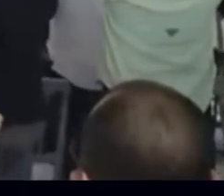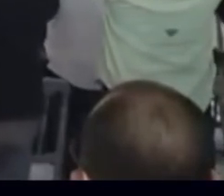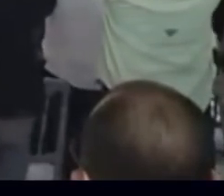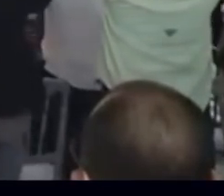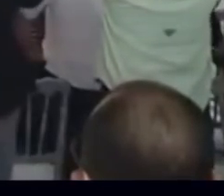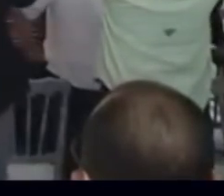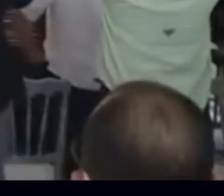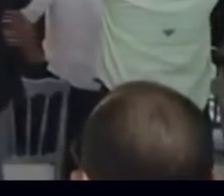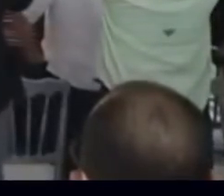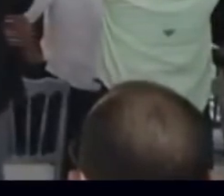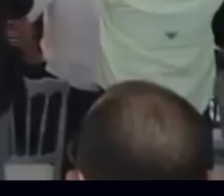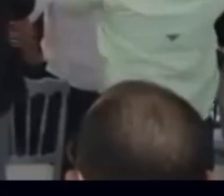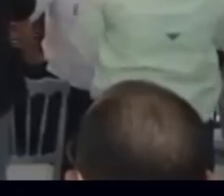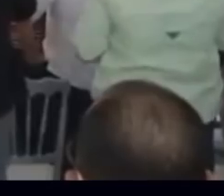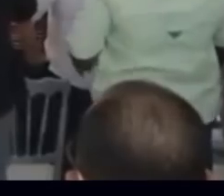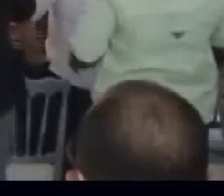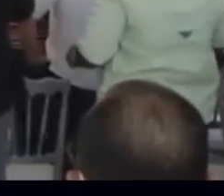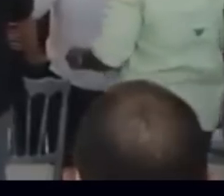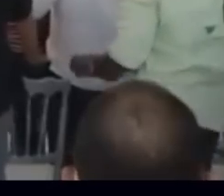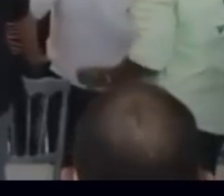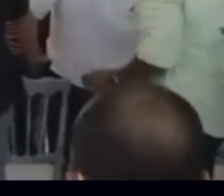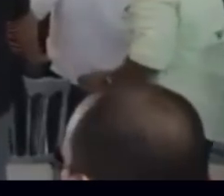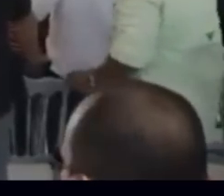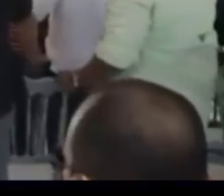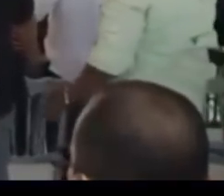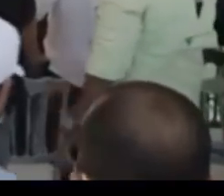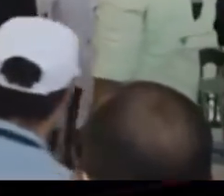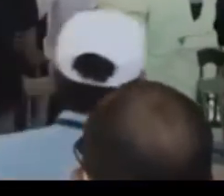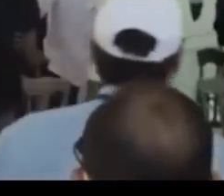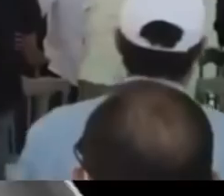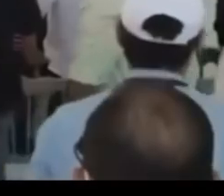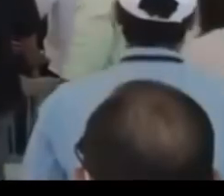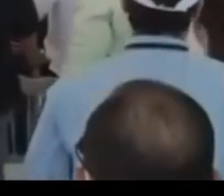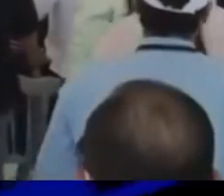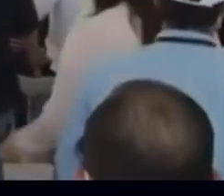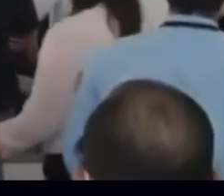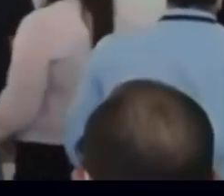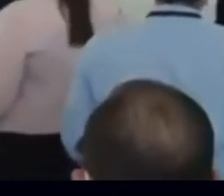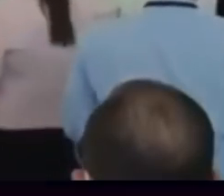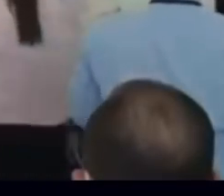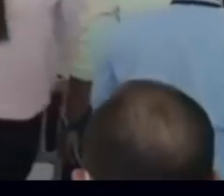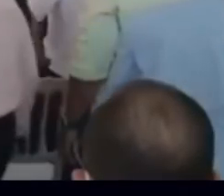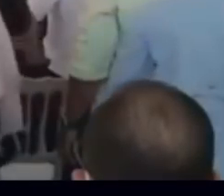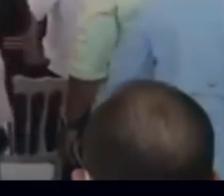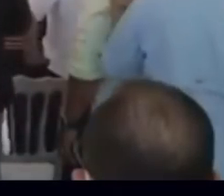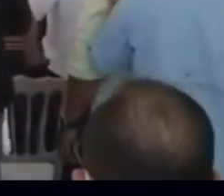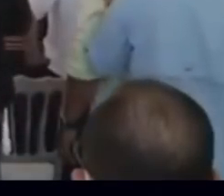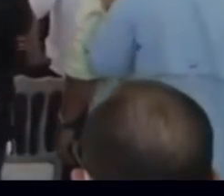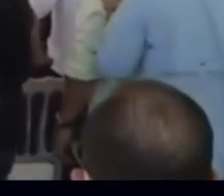invitados especiales que por favor se acomoden en sus asientos. La prensa nacional quiere capturar este momento, así que si son tan amables, por